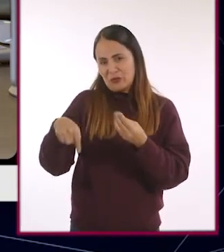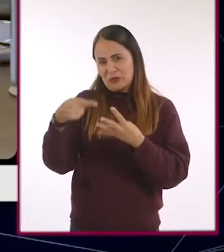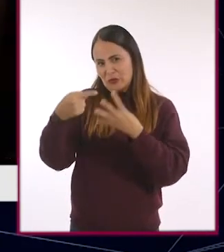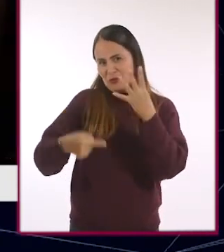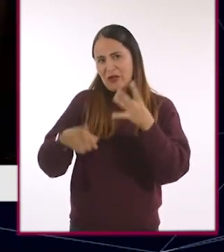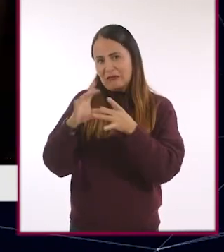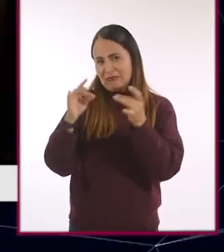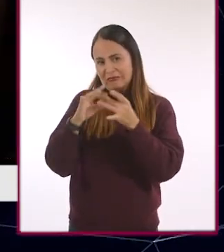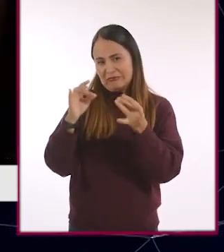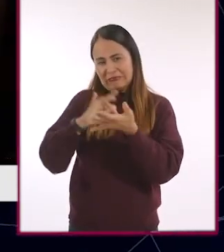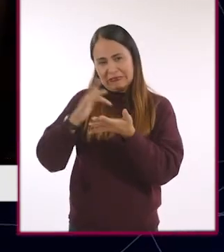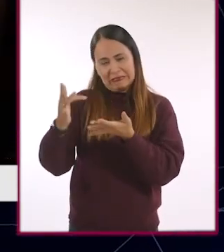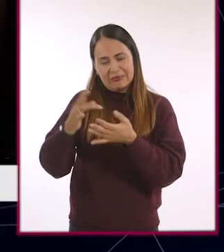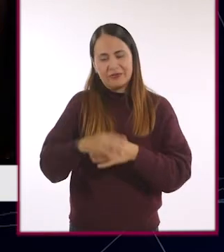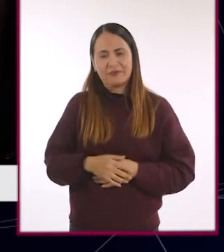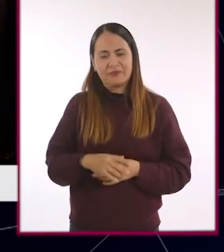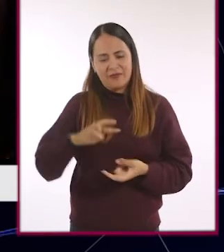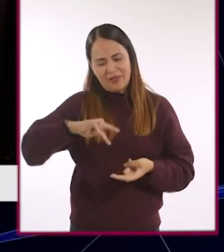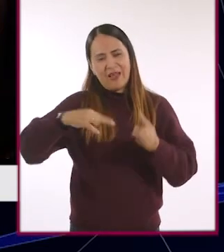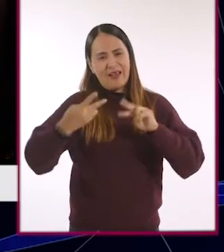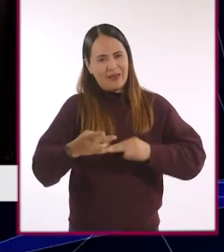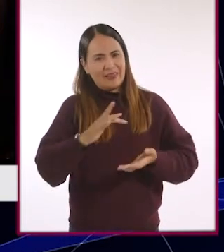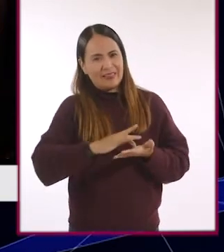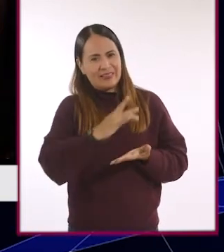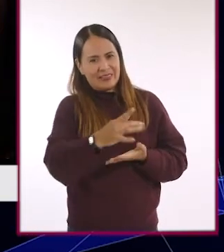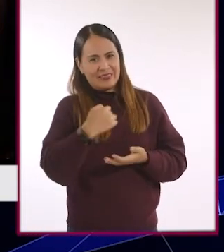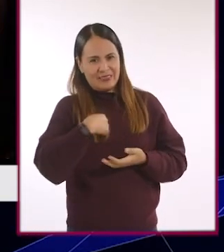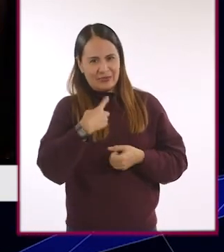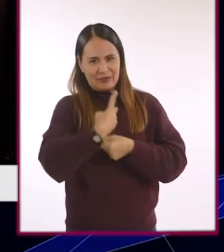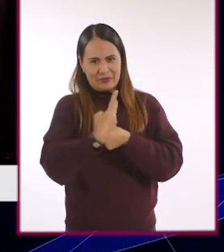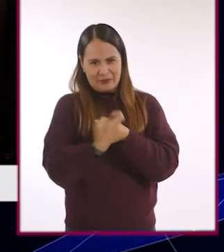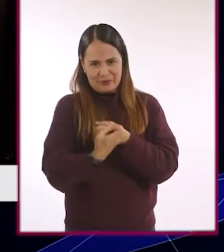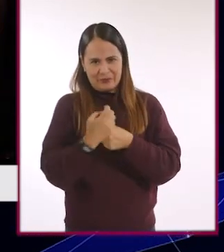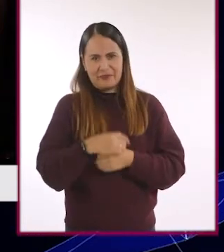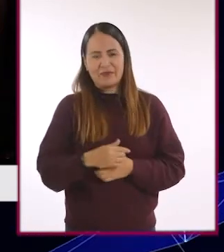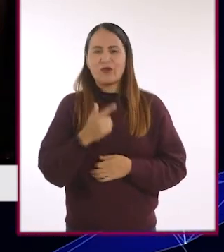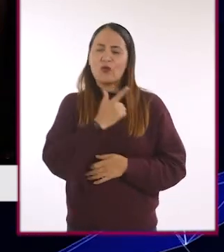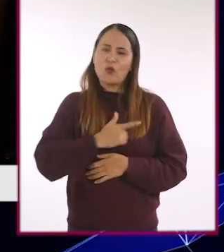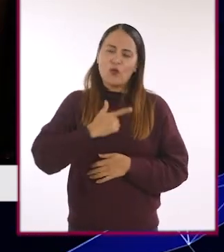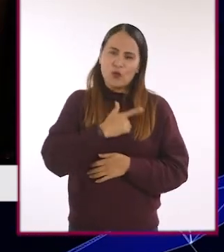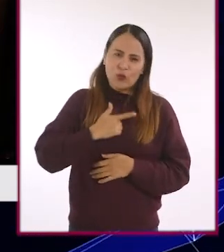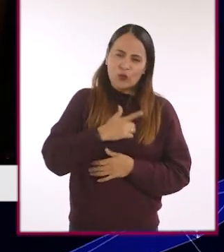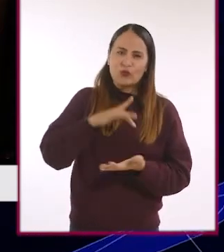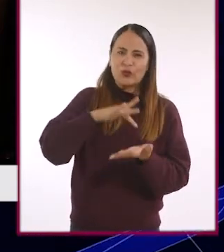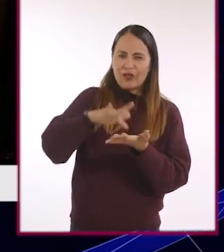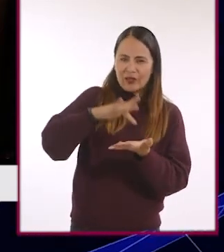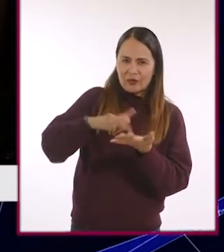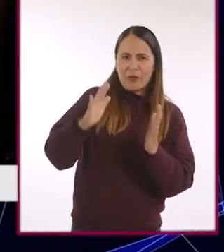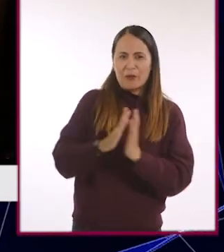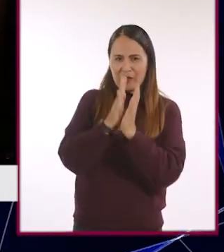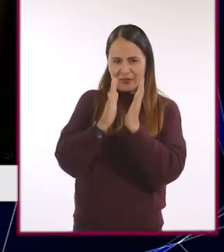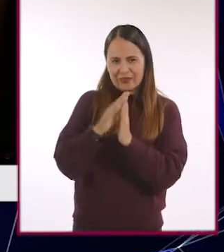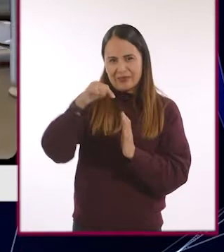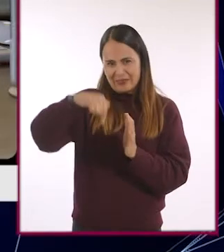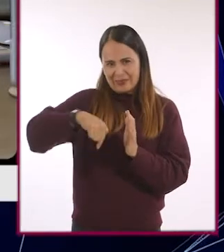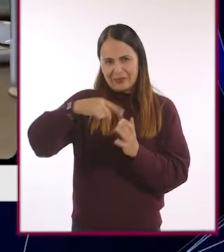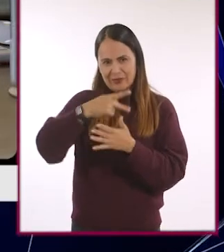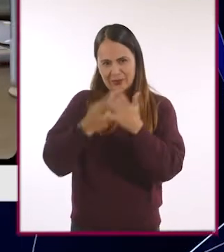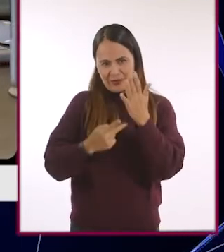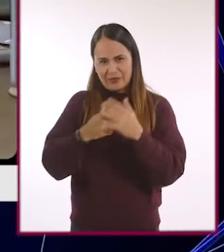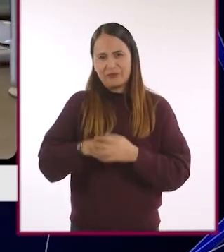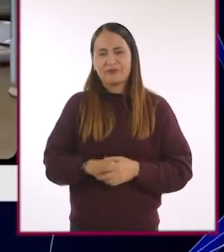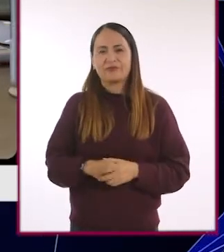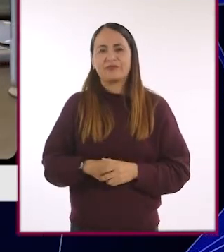contado. No, al contrario, gracias por invitarme a ustedes y un gusto colaborar en su cápsula.